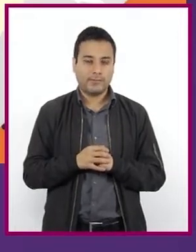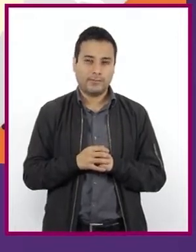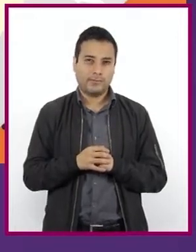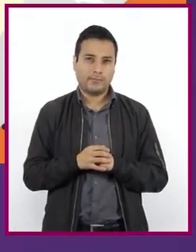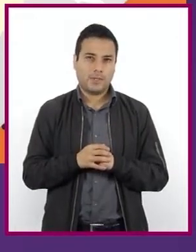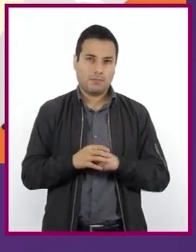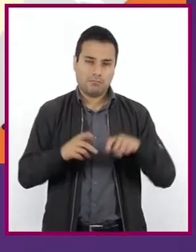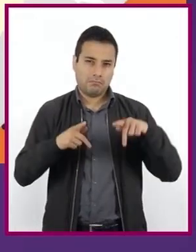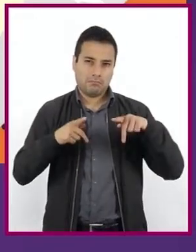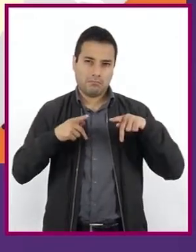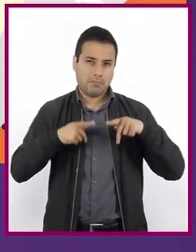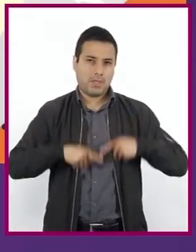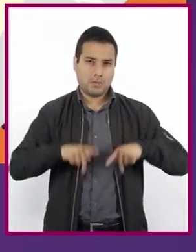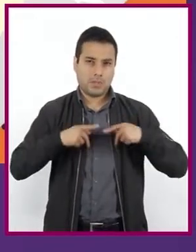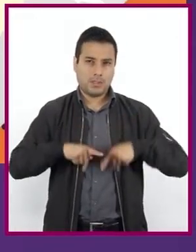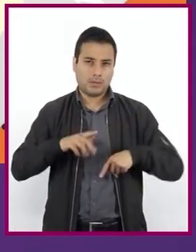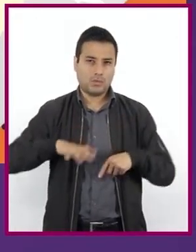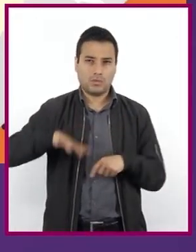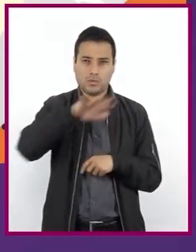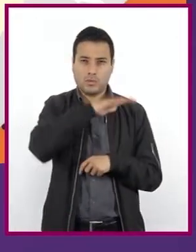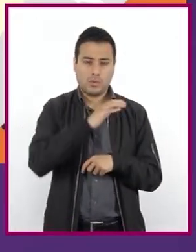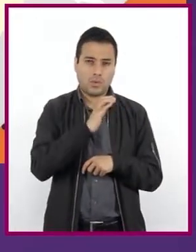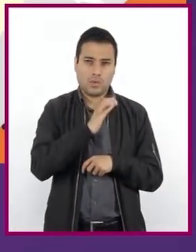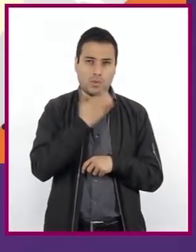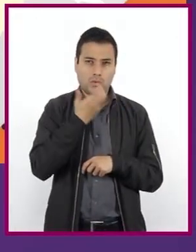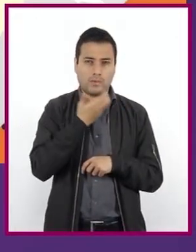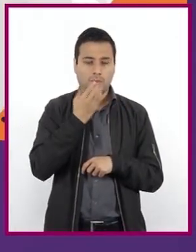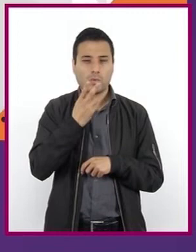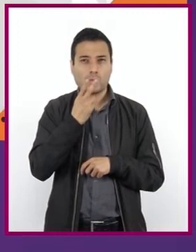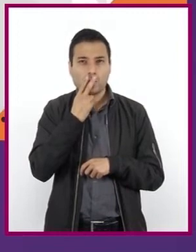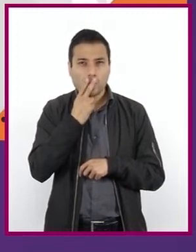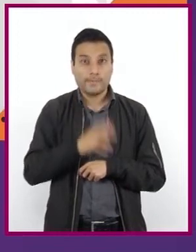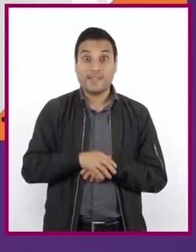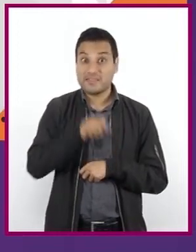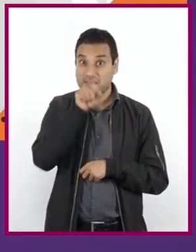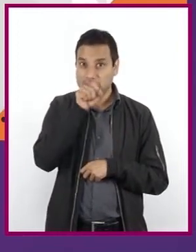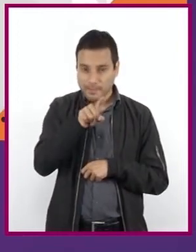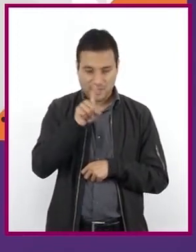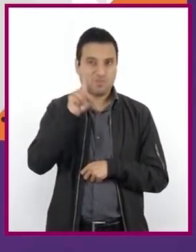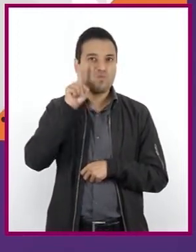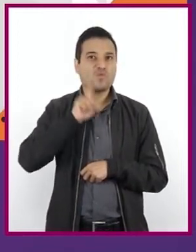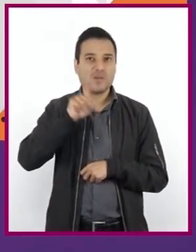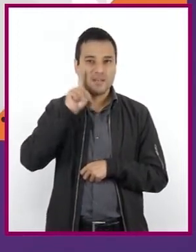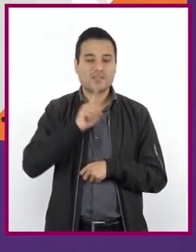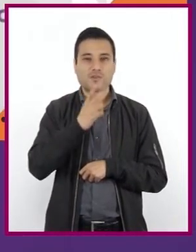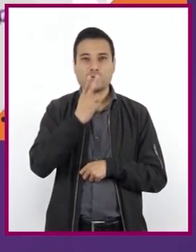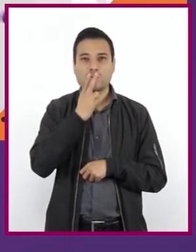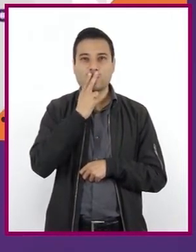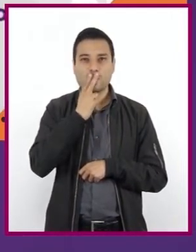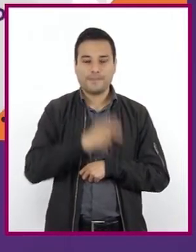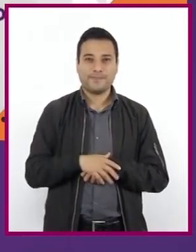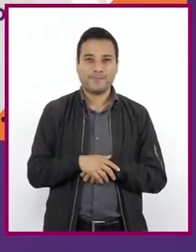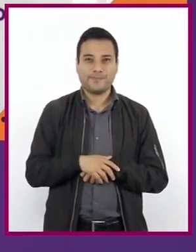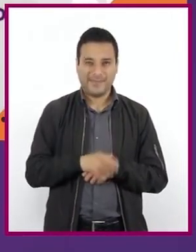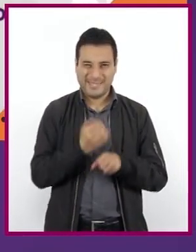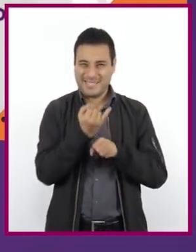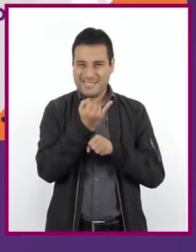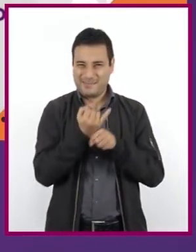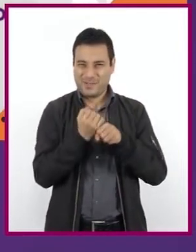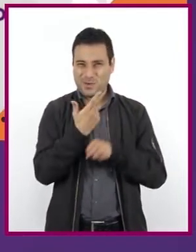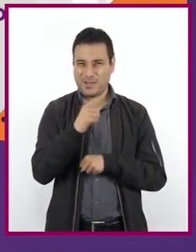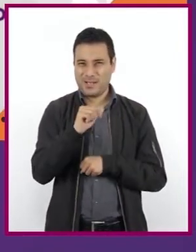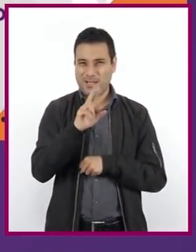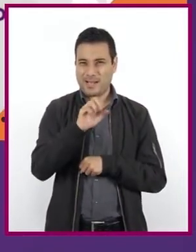consumían ampliamente las mujeres de Nueva España. Por otro lado, Gálvez también legalizó